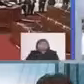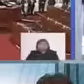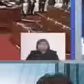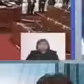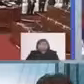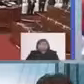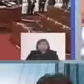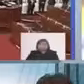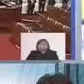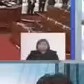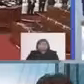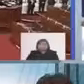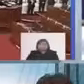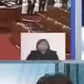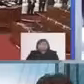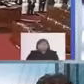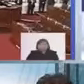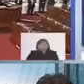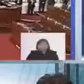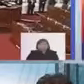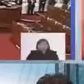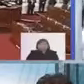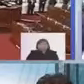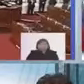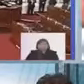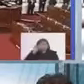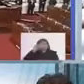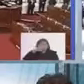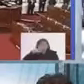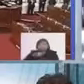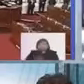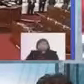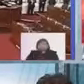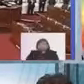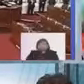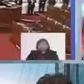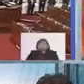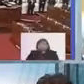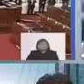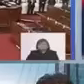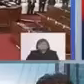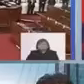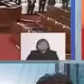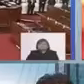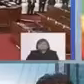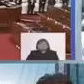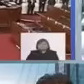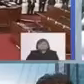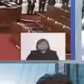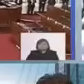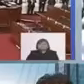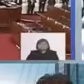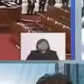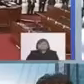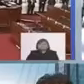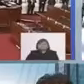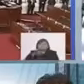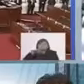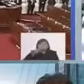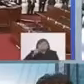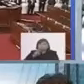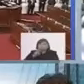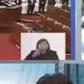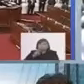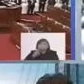ha renunciado el ministro de Transportes y Comunicaciones, Silvana Robles, de la cartera de Cultura, también ha presentado